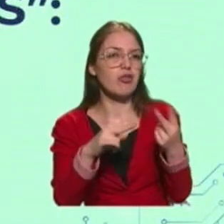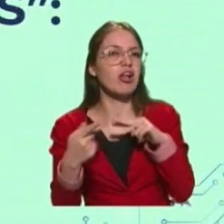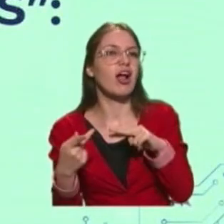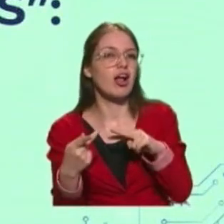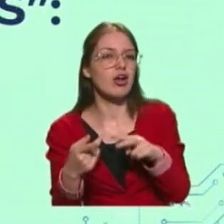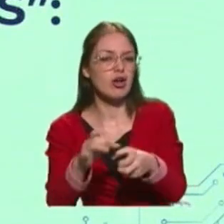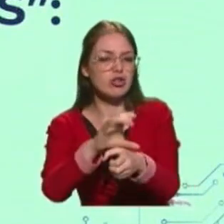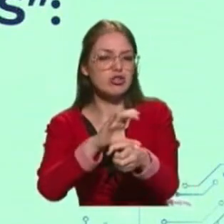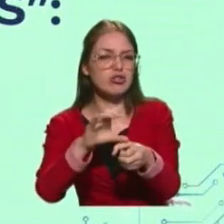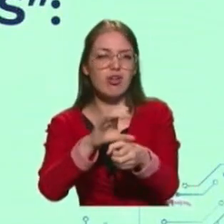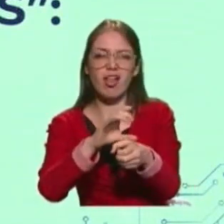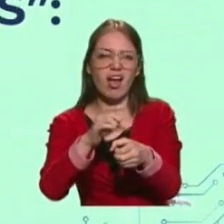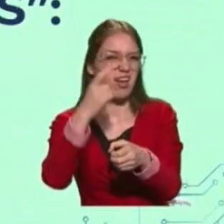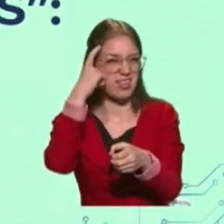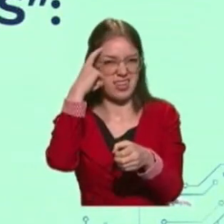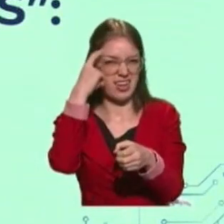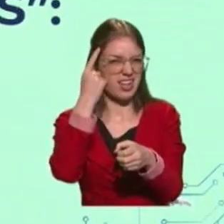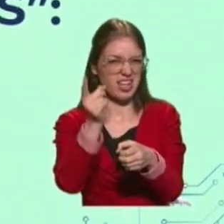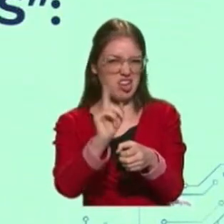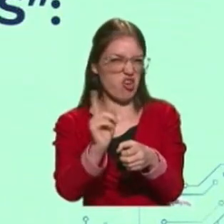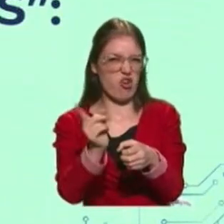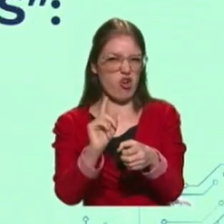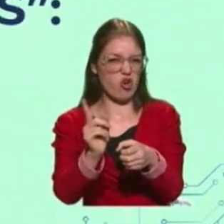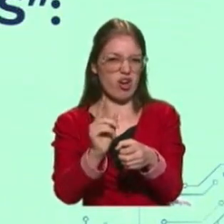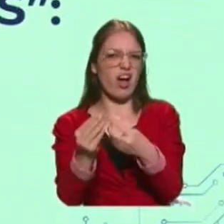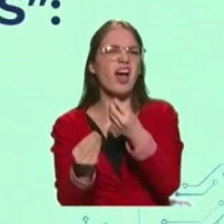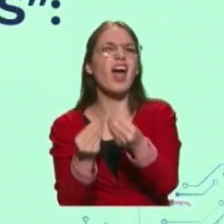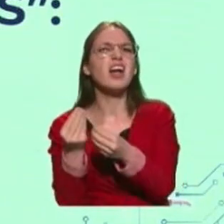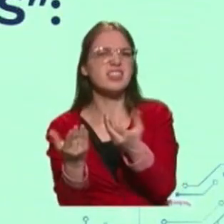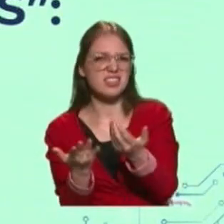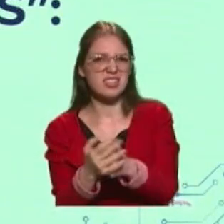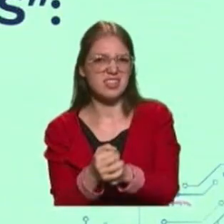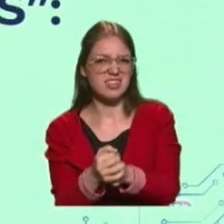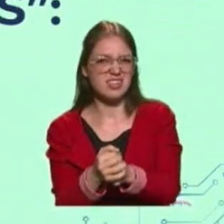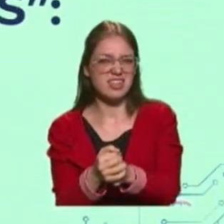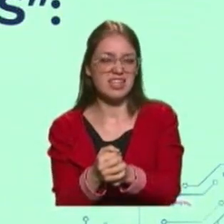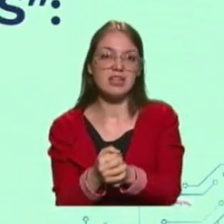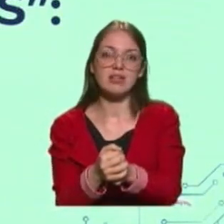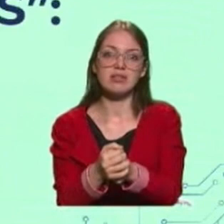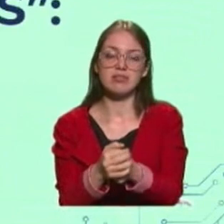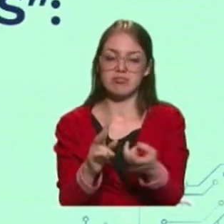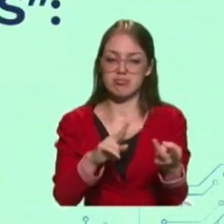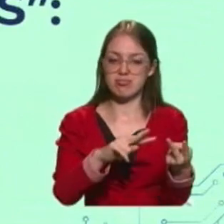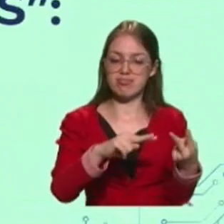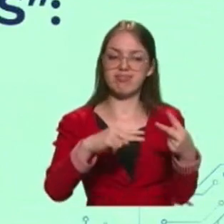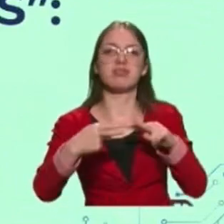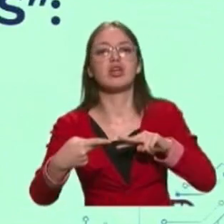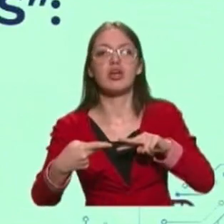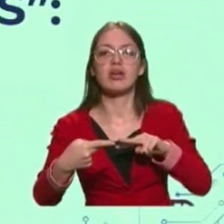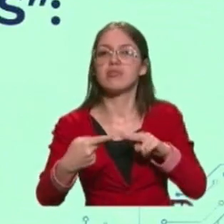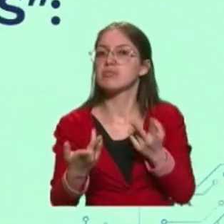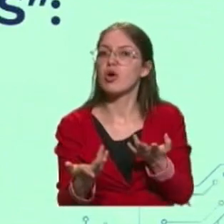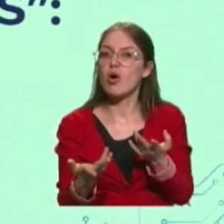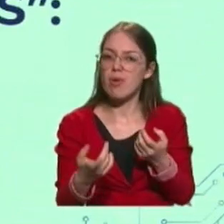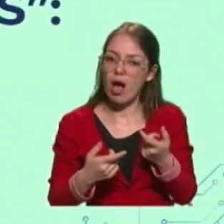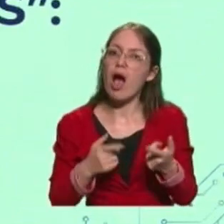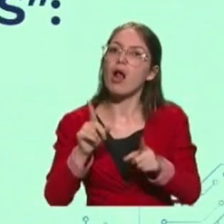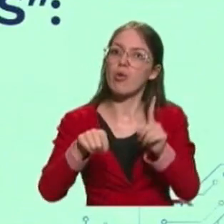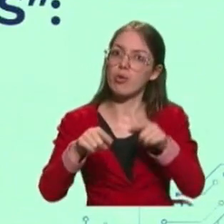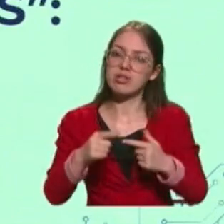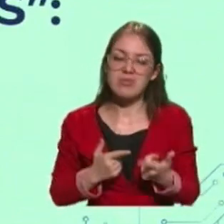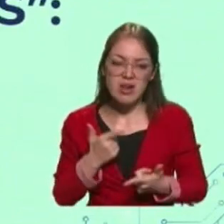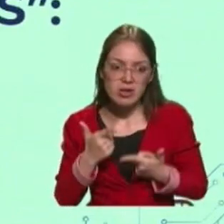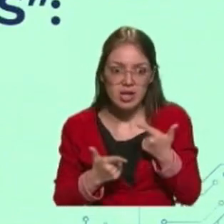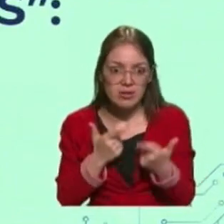realmente la gran mayoría de las ciudades trabajan fuertemente es en lo contrario en convertirse en ciudades no inteligentes y